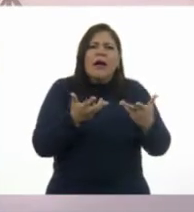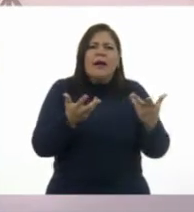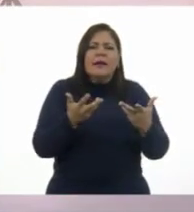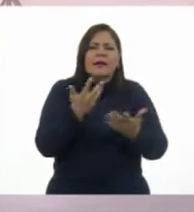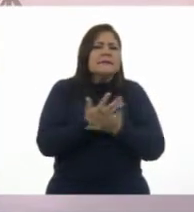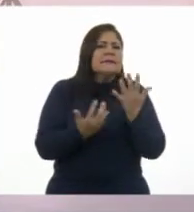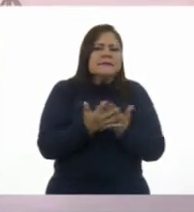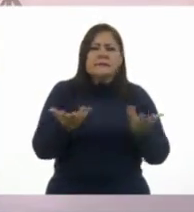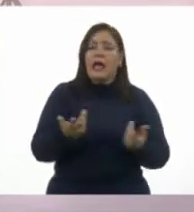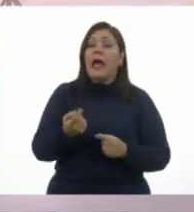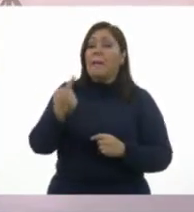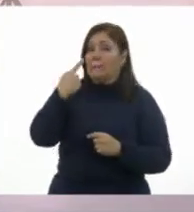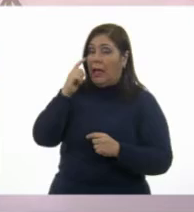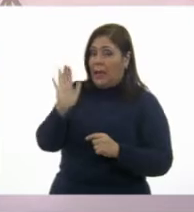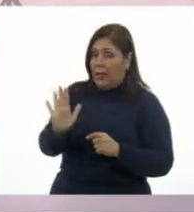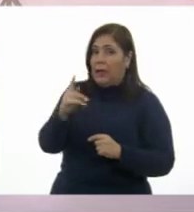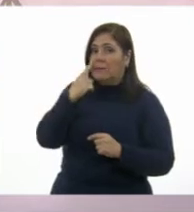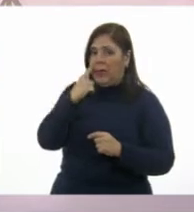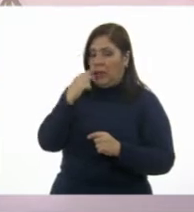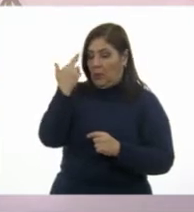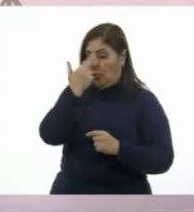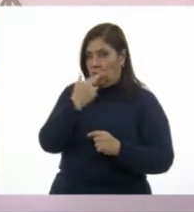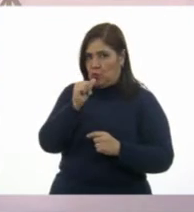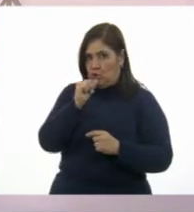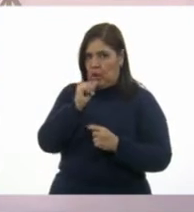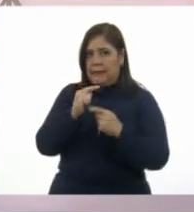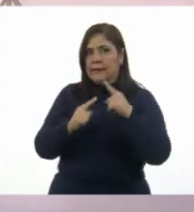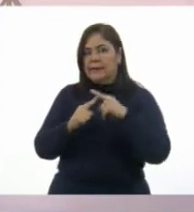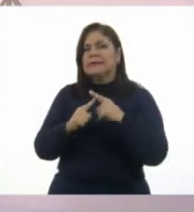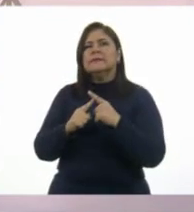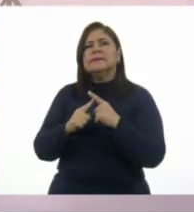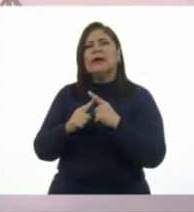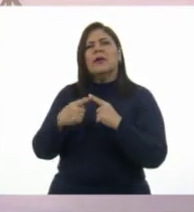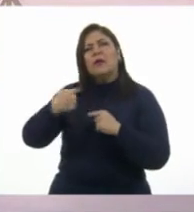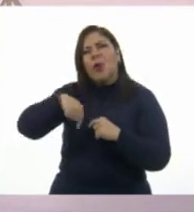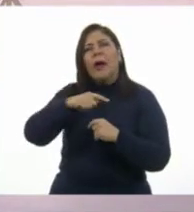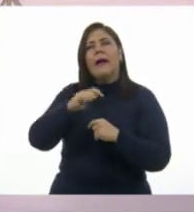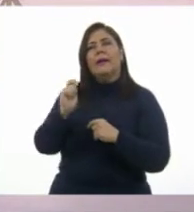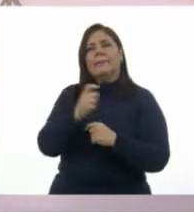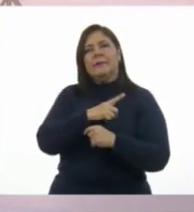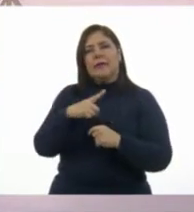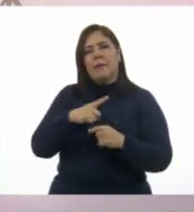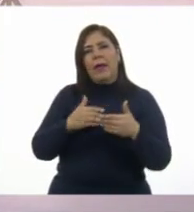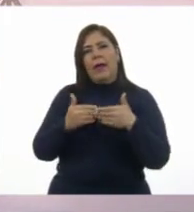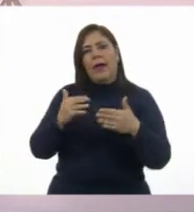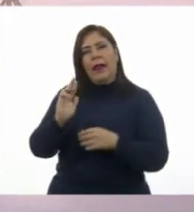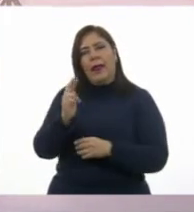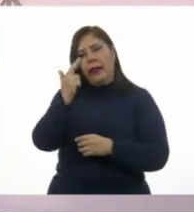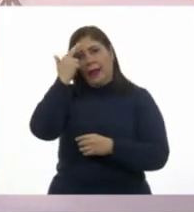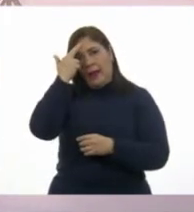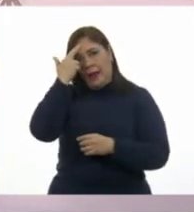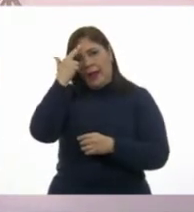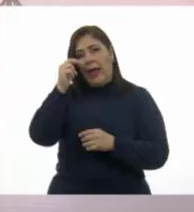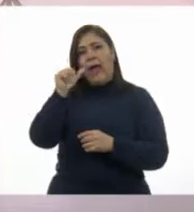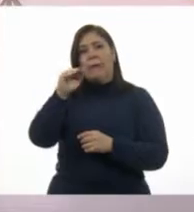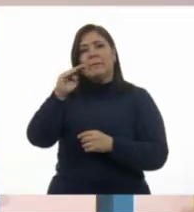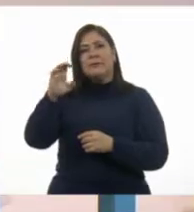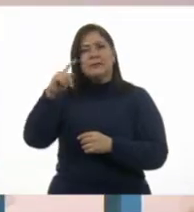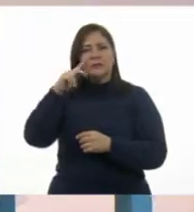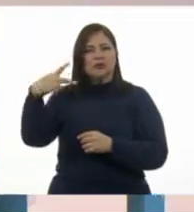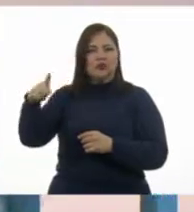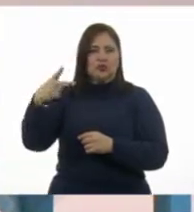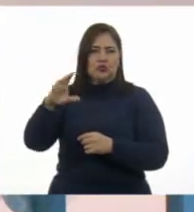de que revisemos esas tareas, sí, vamos a recordar, ajá, el alfabeto chol. Muy bien.